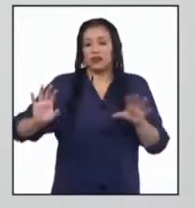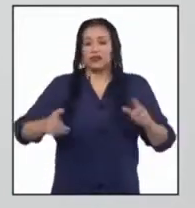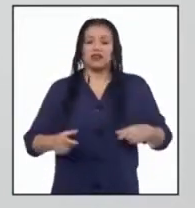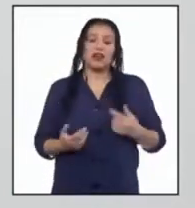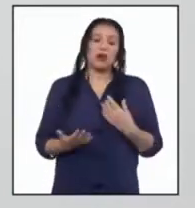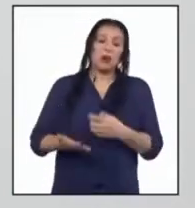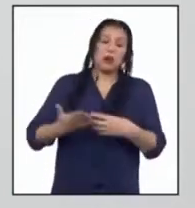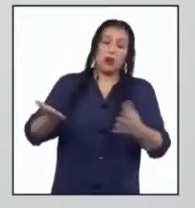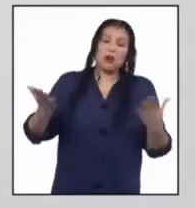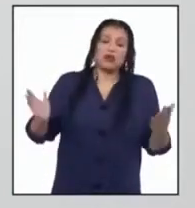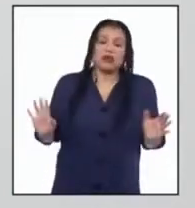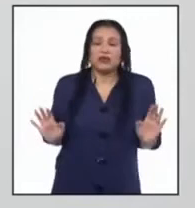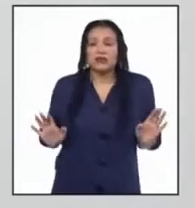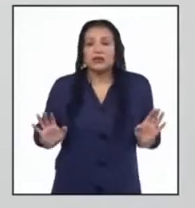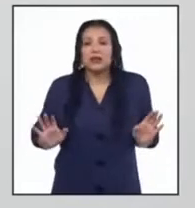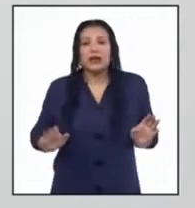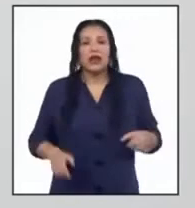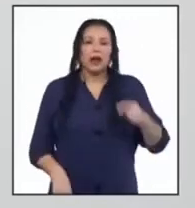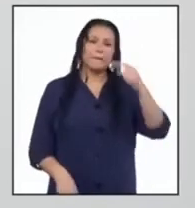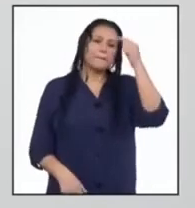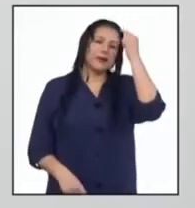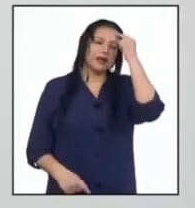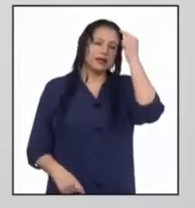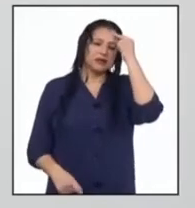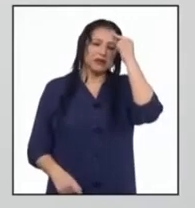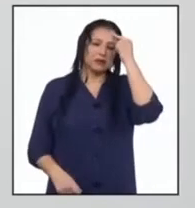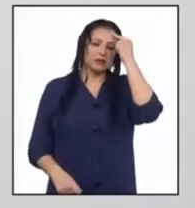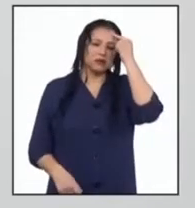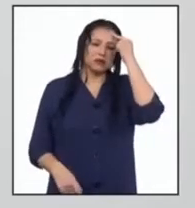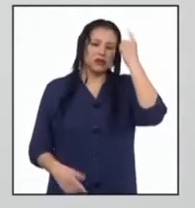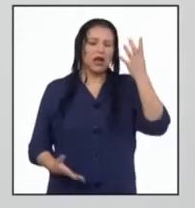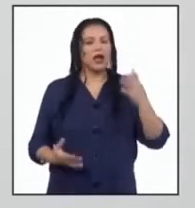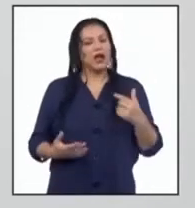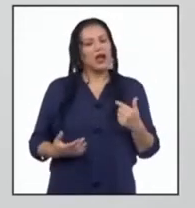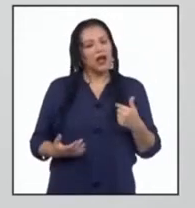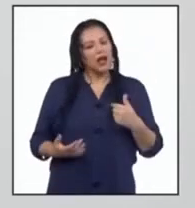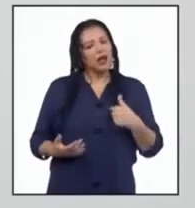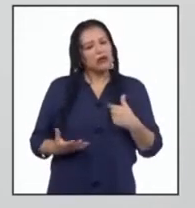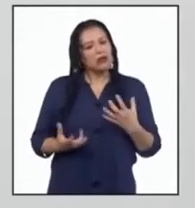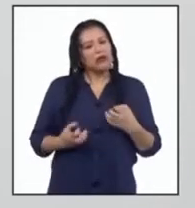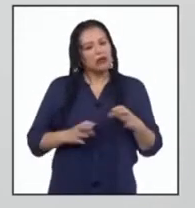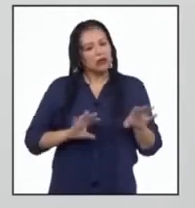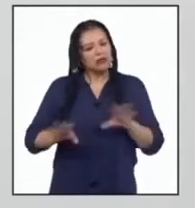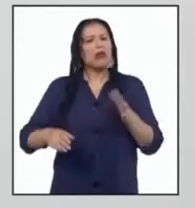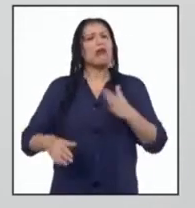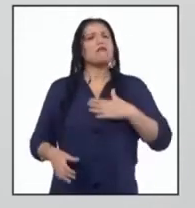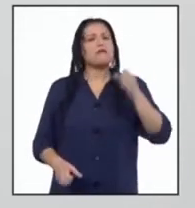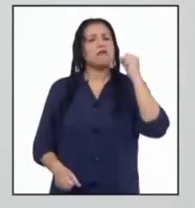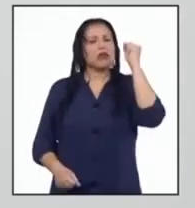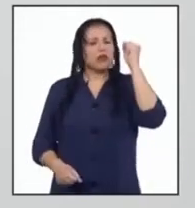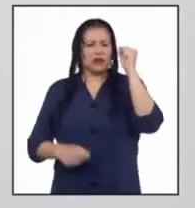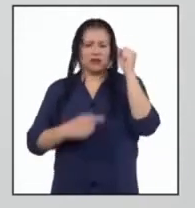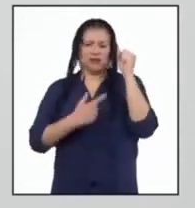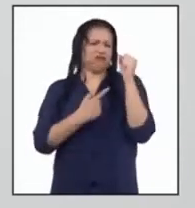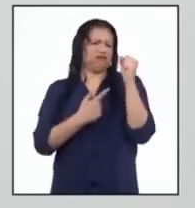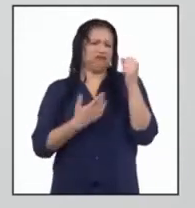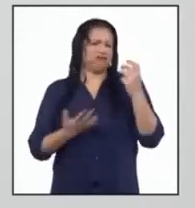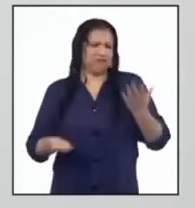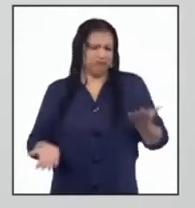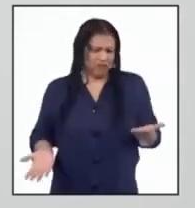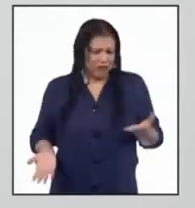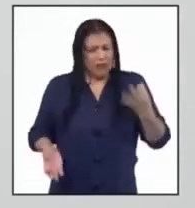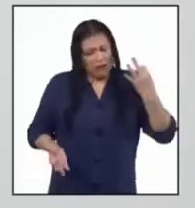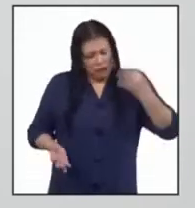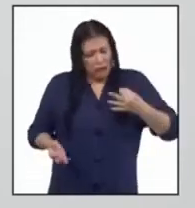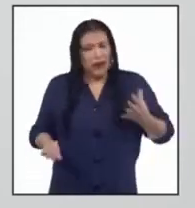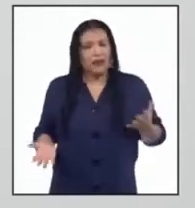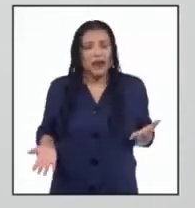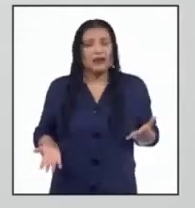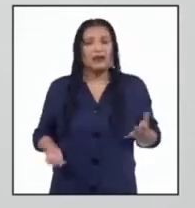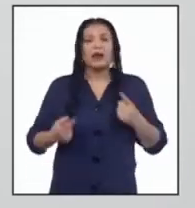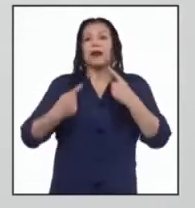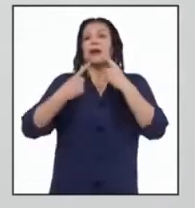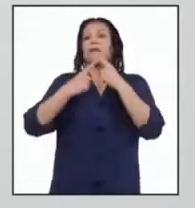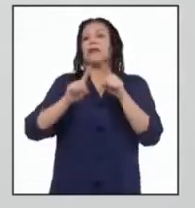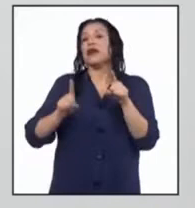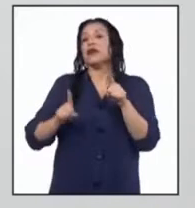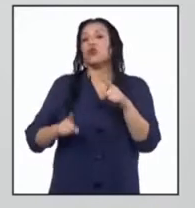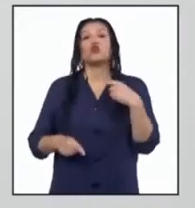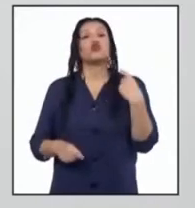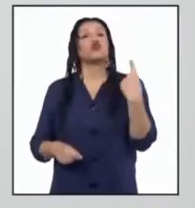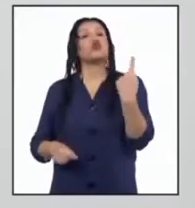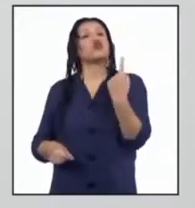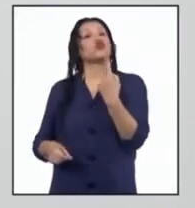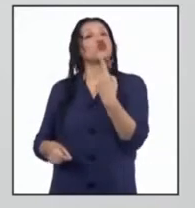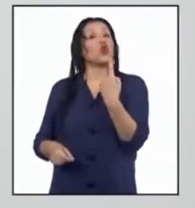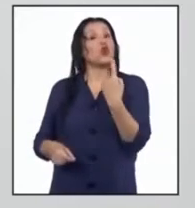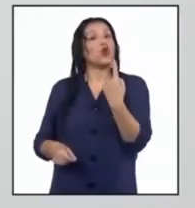ciertas cosas y pensamos que hacerlas es nuestro derecho. Y es verdad, pero solo hasta